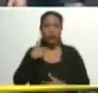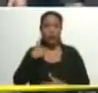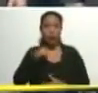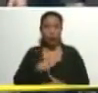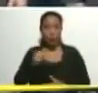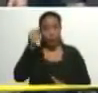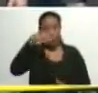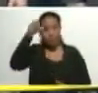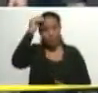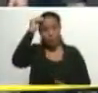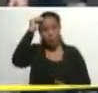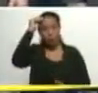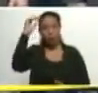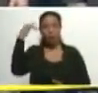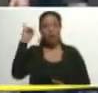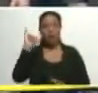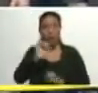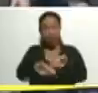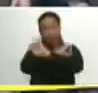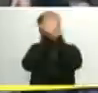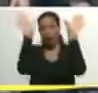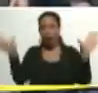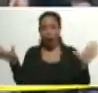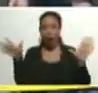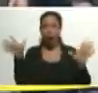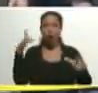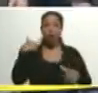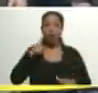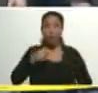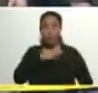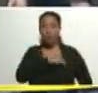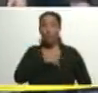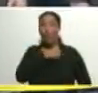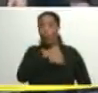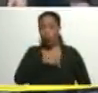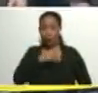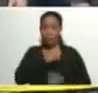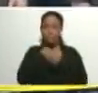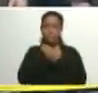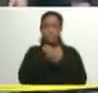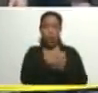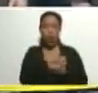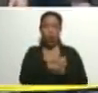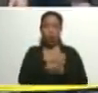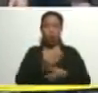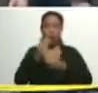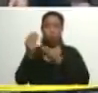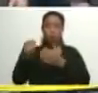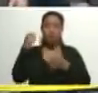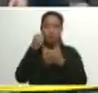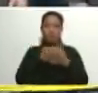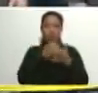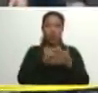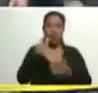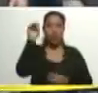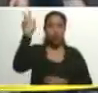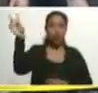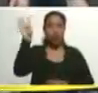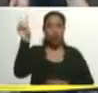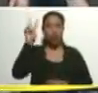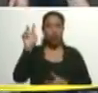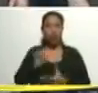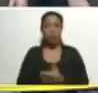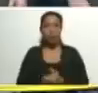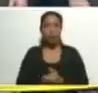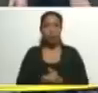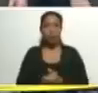doctrina, que tenemos las convicciones, que tenemos la moral y tenemos el amor para dar las batallas por el futuro de Venezuela